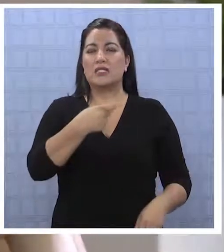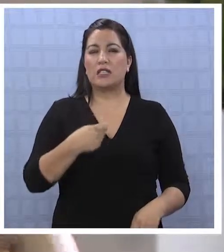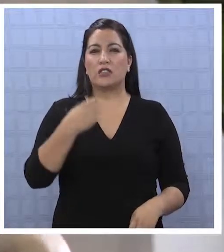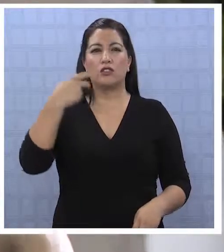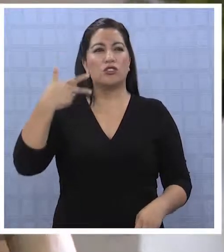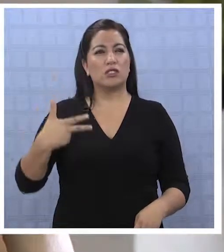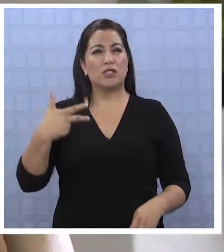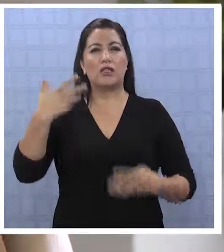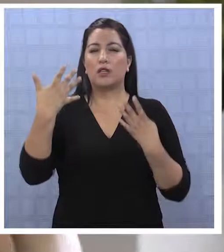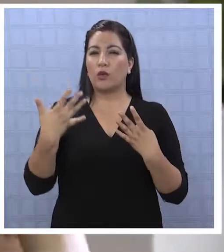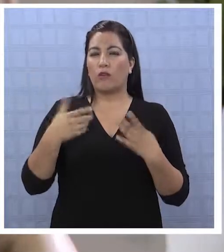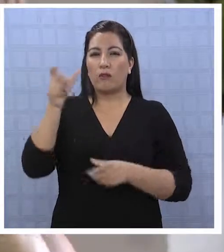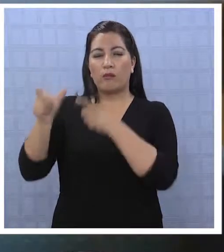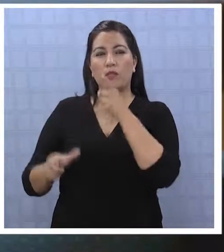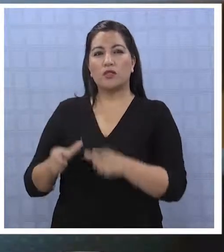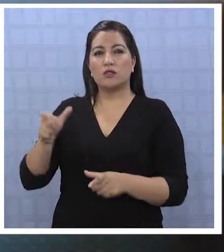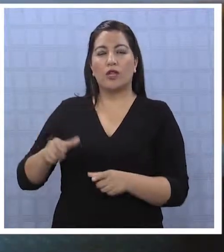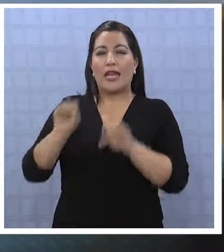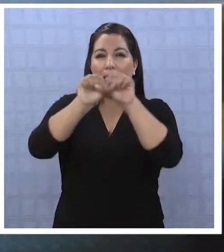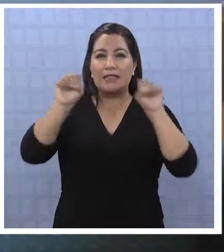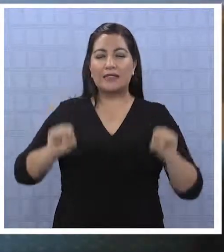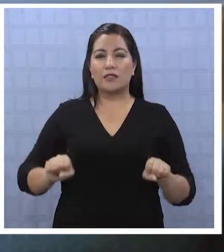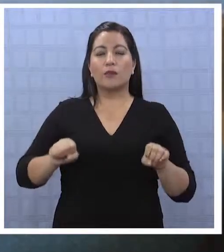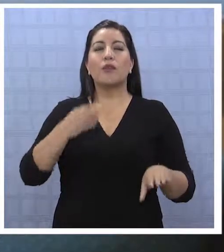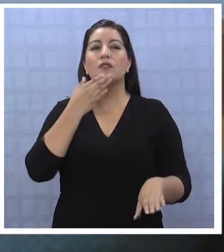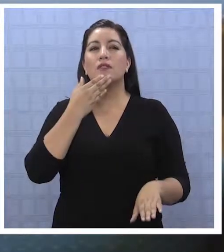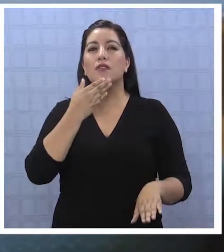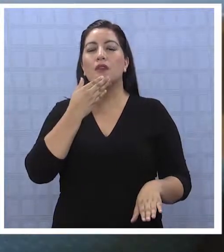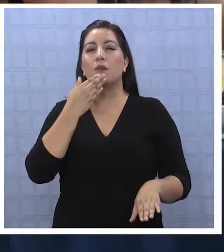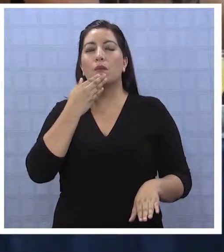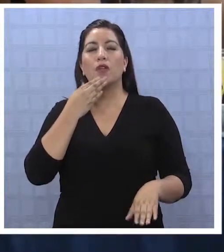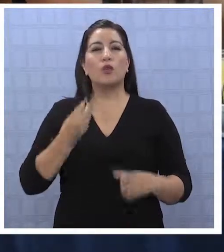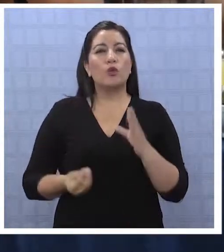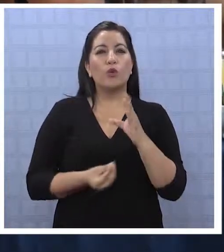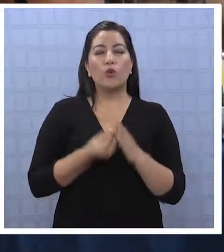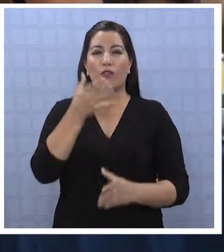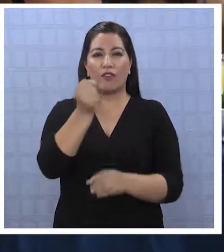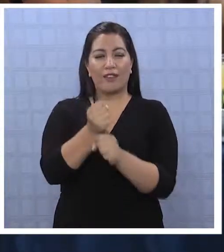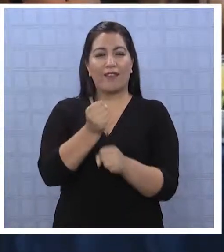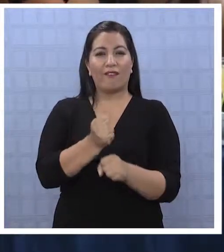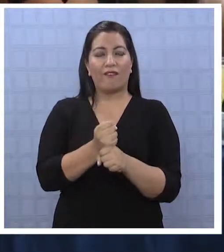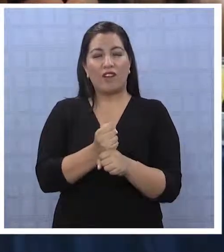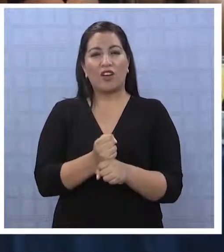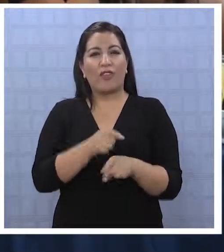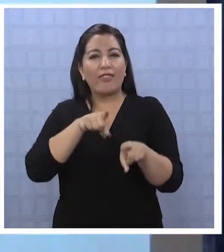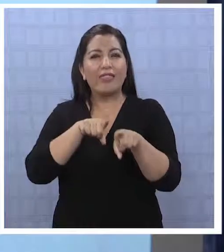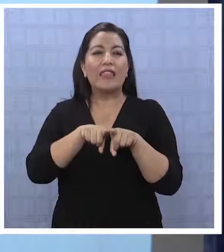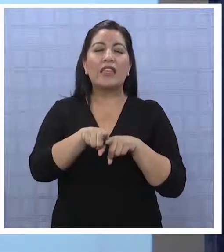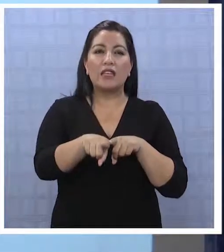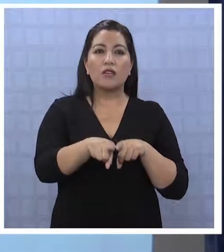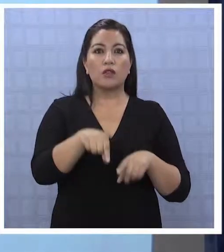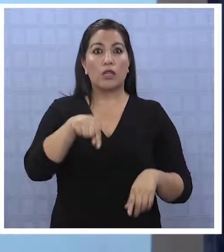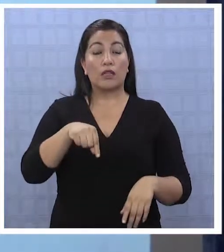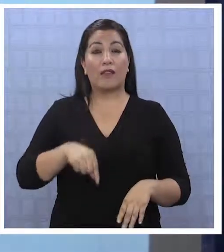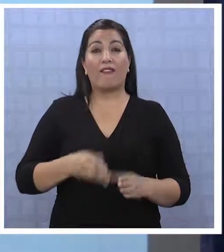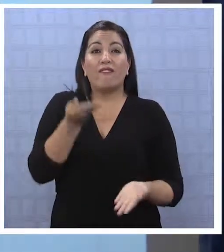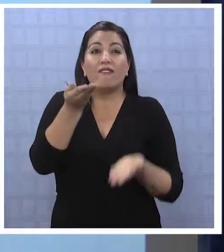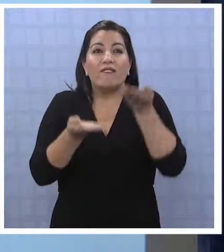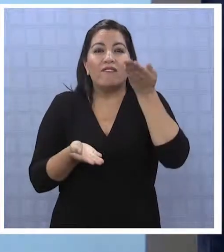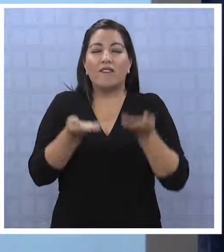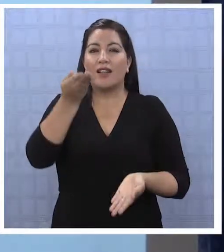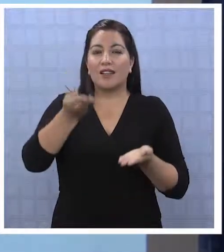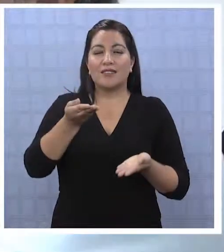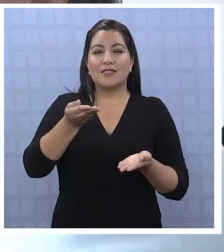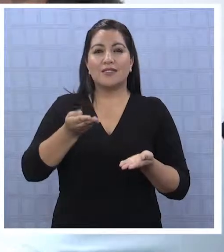usuarios del sistema y una cobertura de 36.000 empleos directos e indirectos se dieron a conocer en el balance realizado